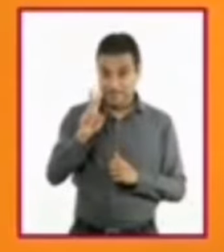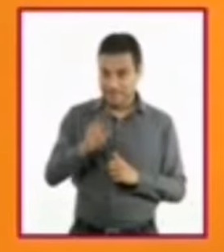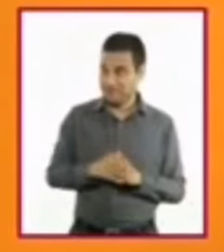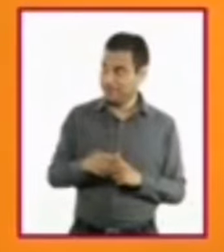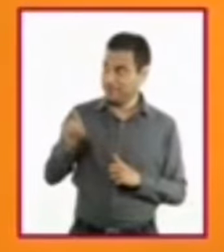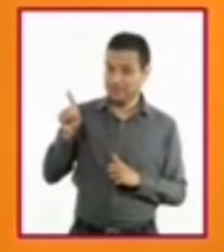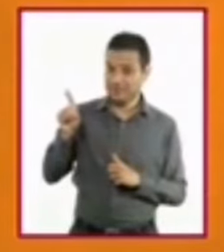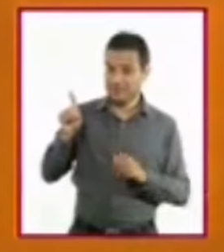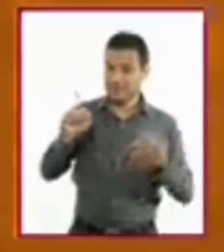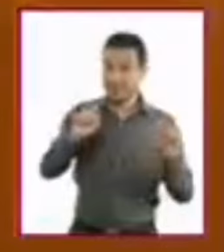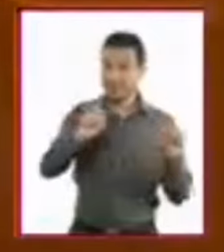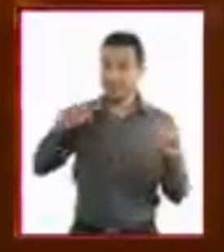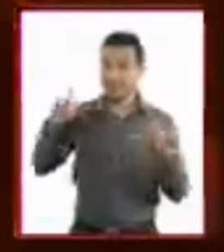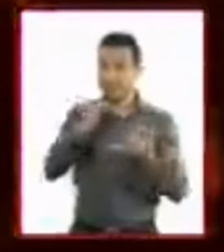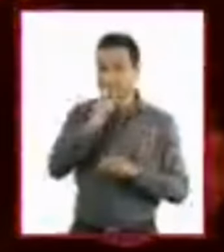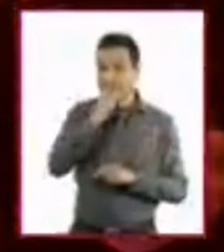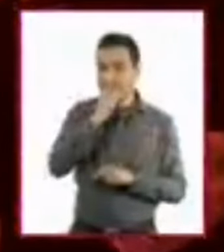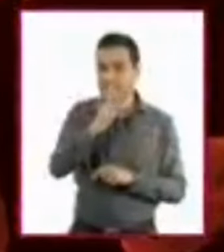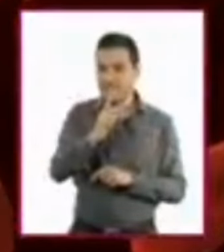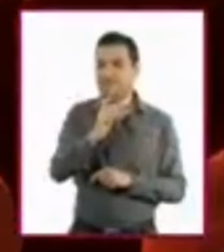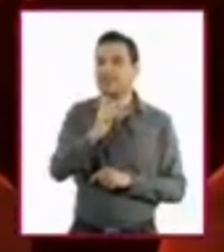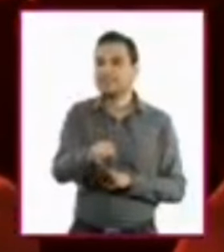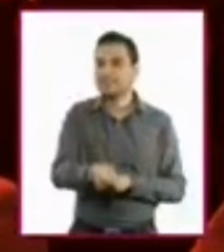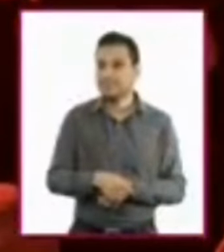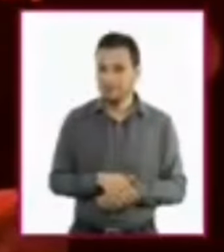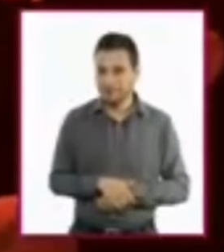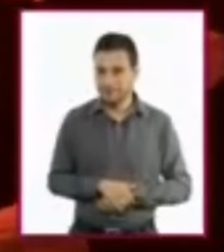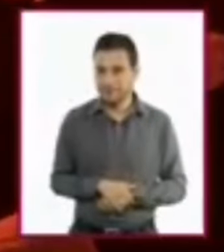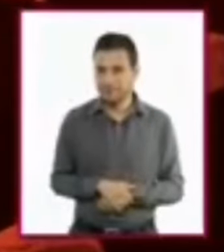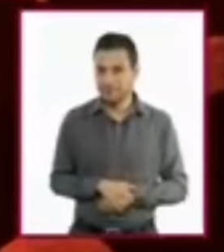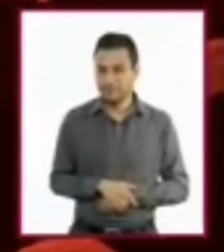el concepto de esta sesión.